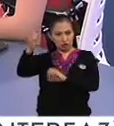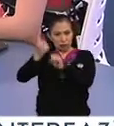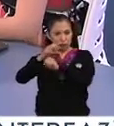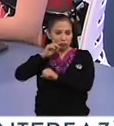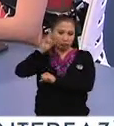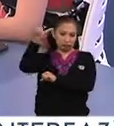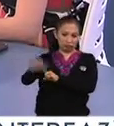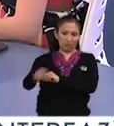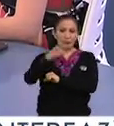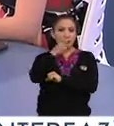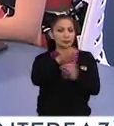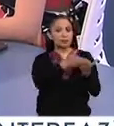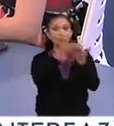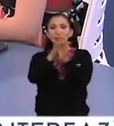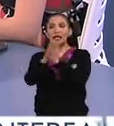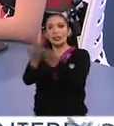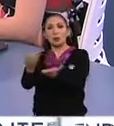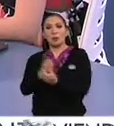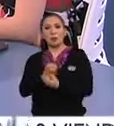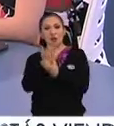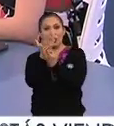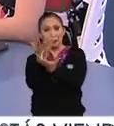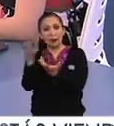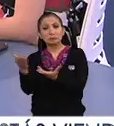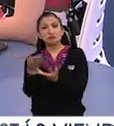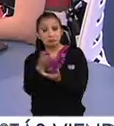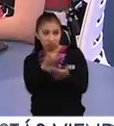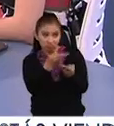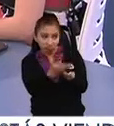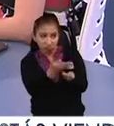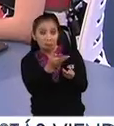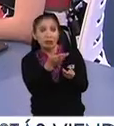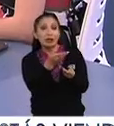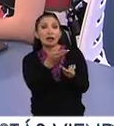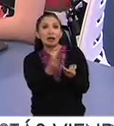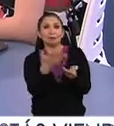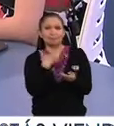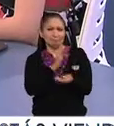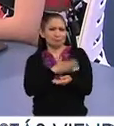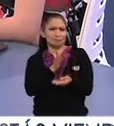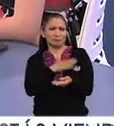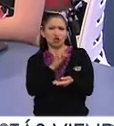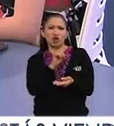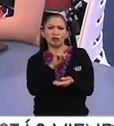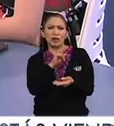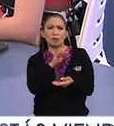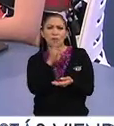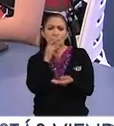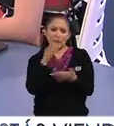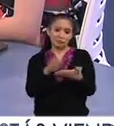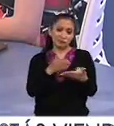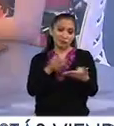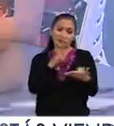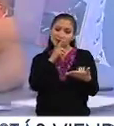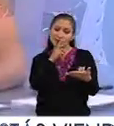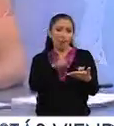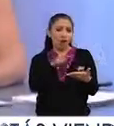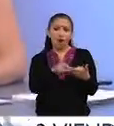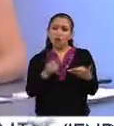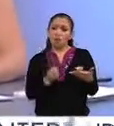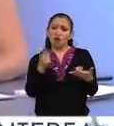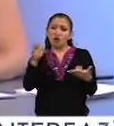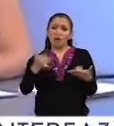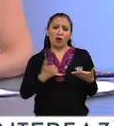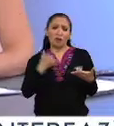años, le llegó un libro de poemas de él y, generoso como era Octavio Paz, dijo, es el mejor